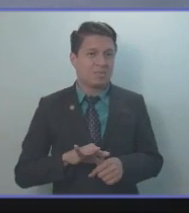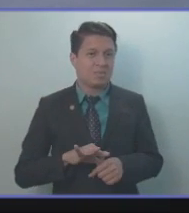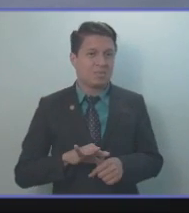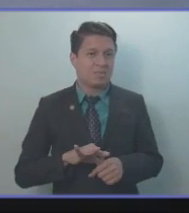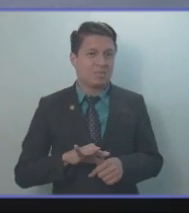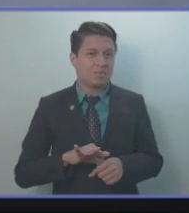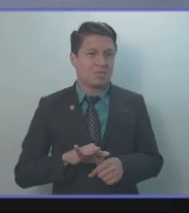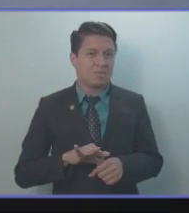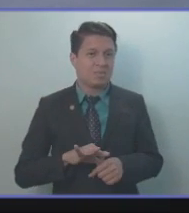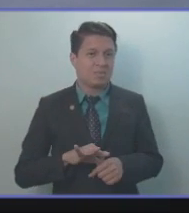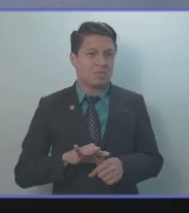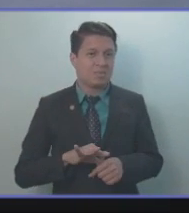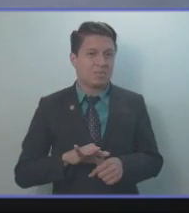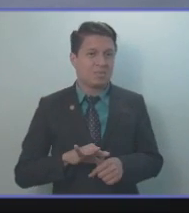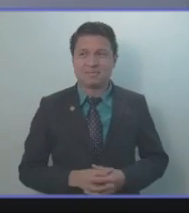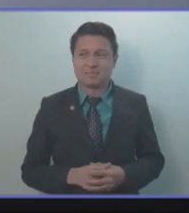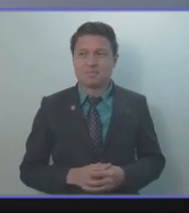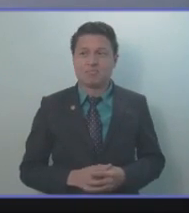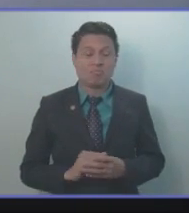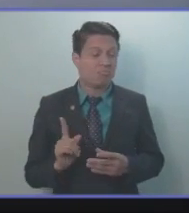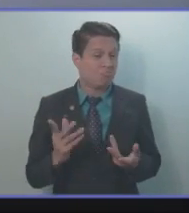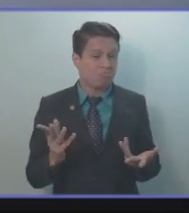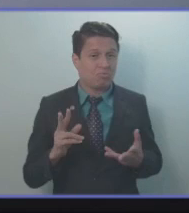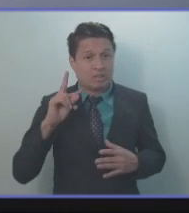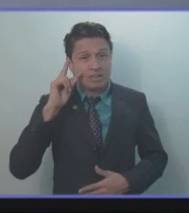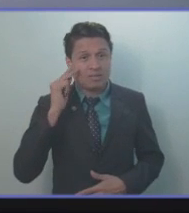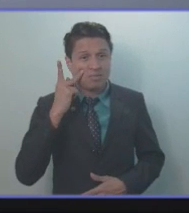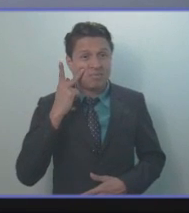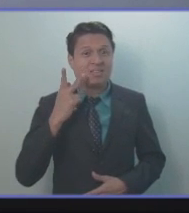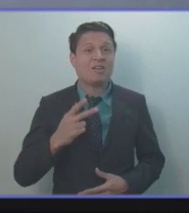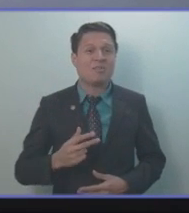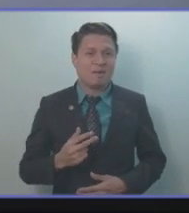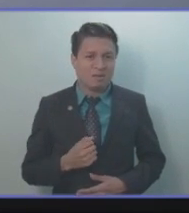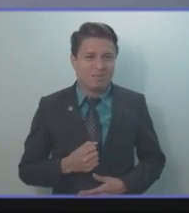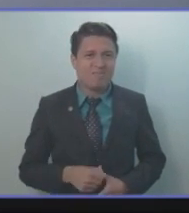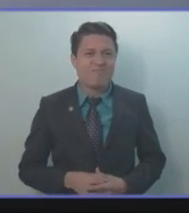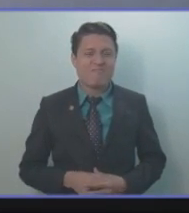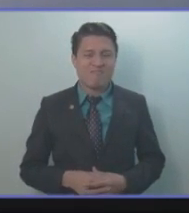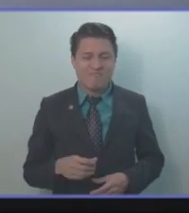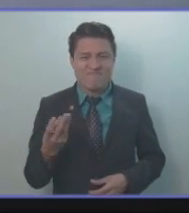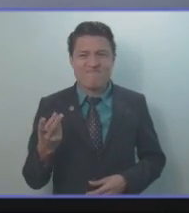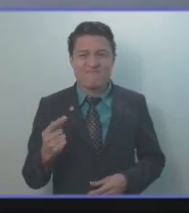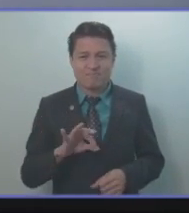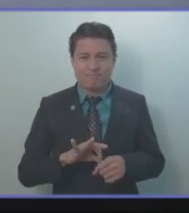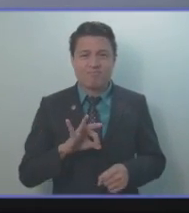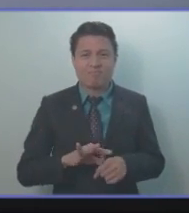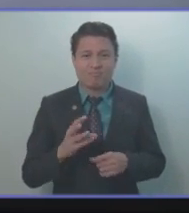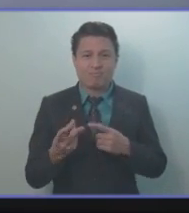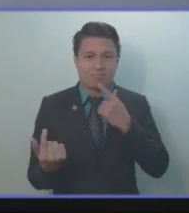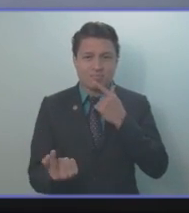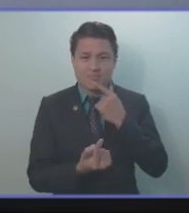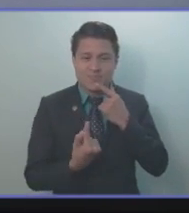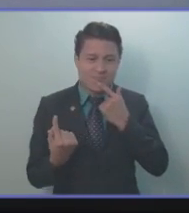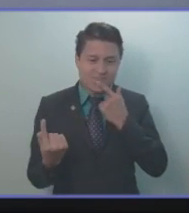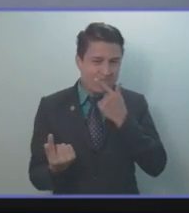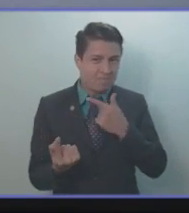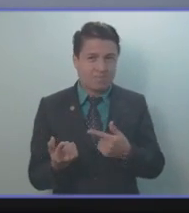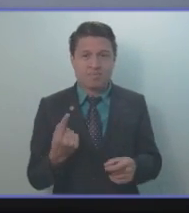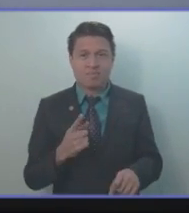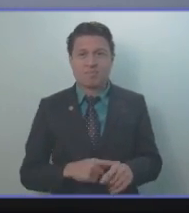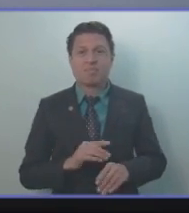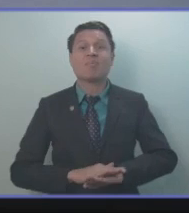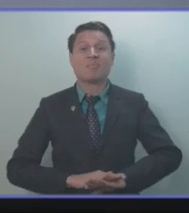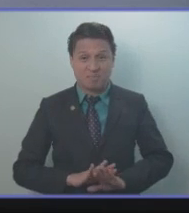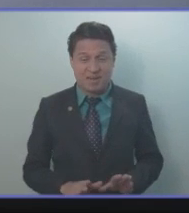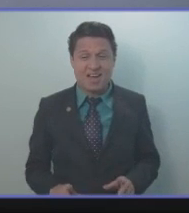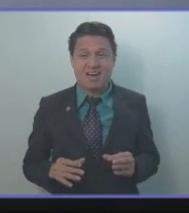próximas elecciones presidenciales. No hacerlo implica que un buen número de habitantes, pese a estar